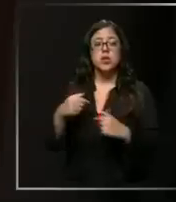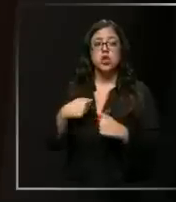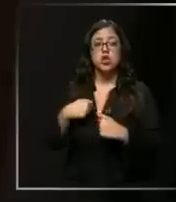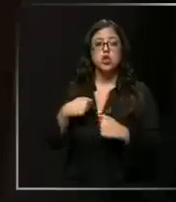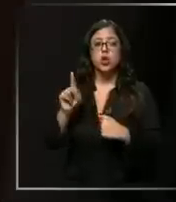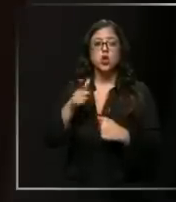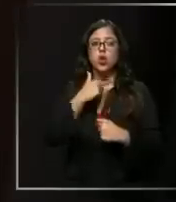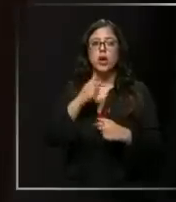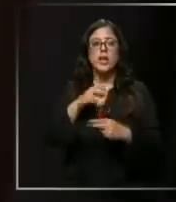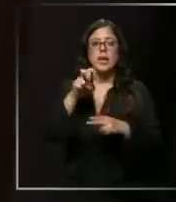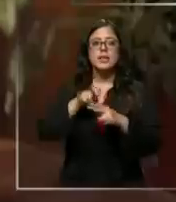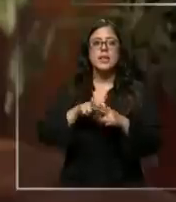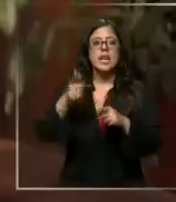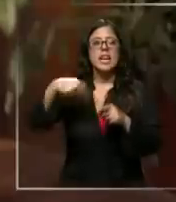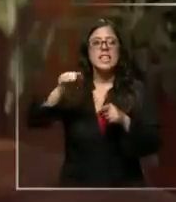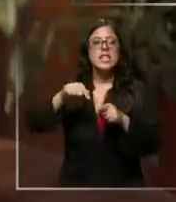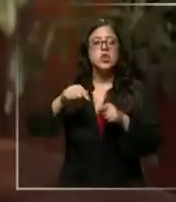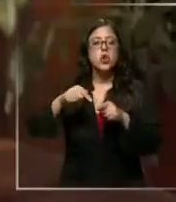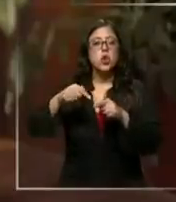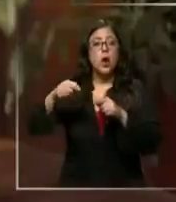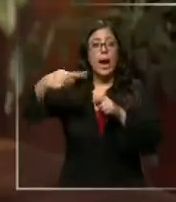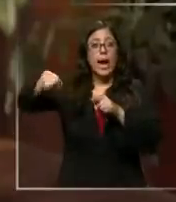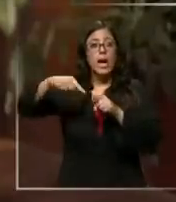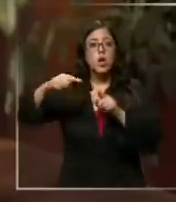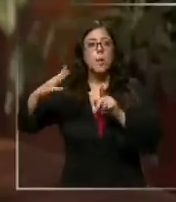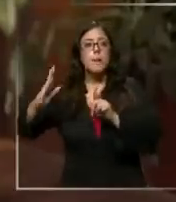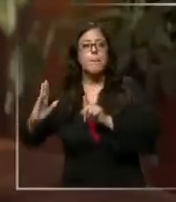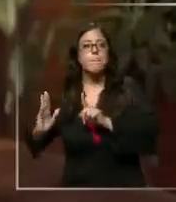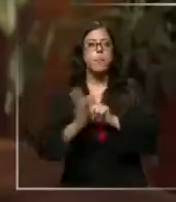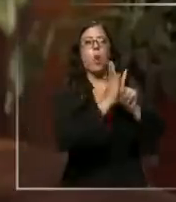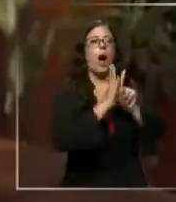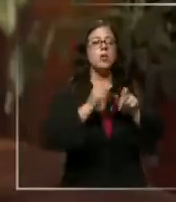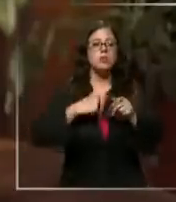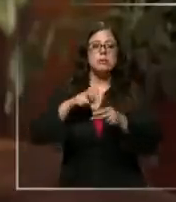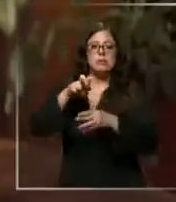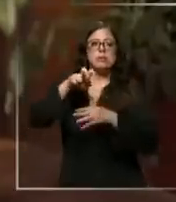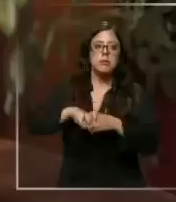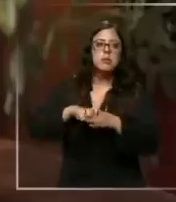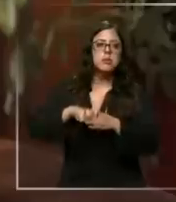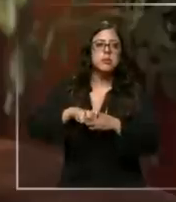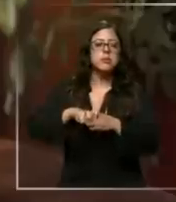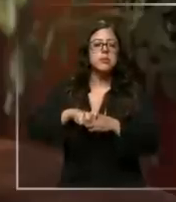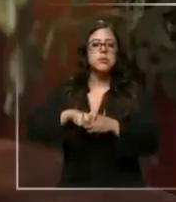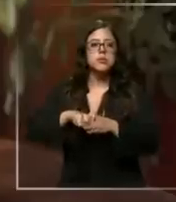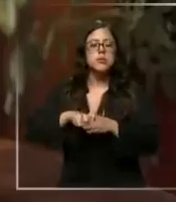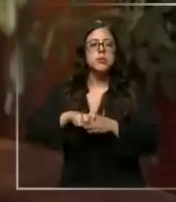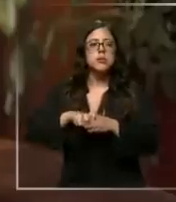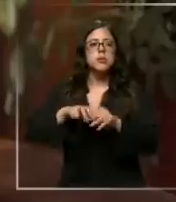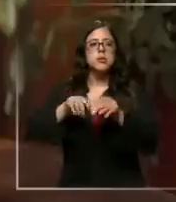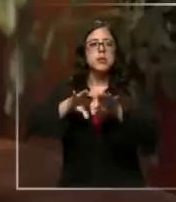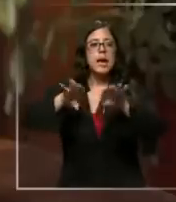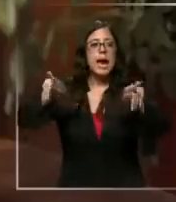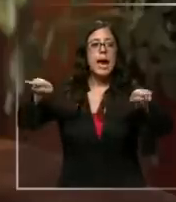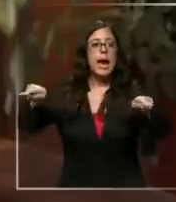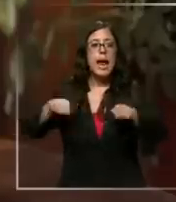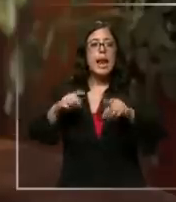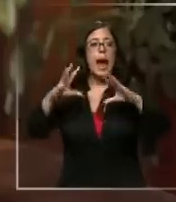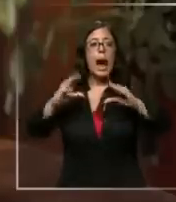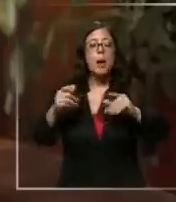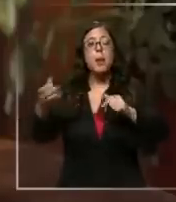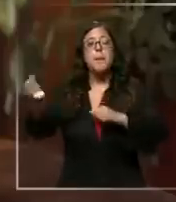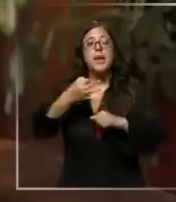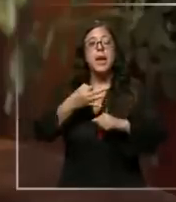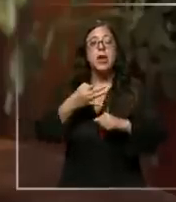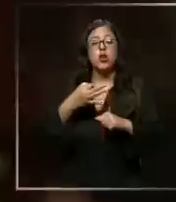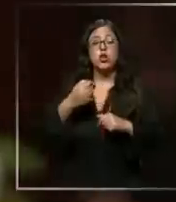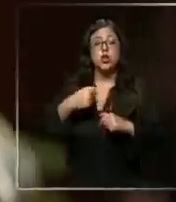sentar y yo me empujaron me sentaron de un empujón me sentaron en la cama y me dijeron que si no me queda tranquila